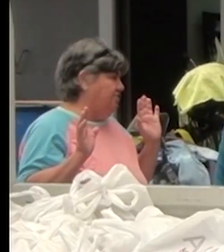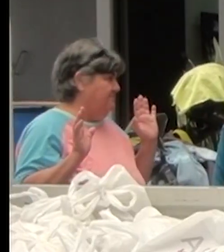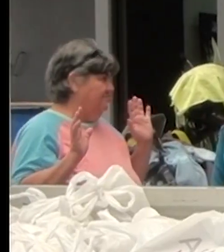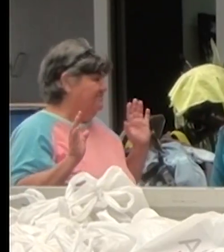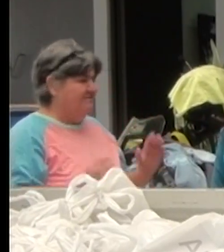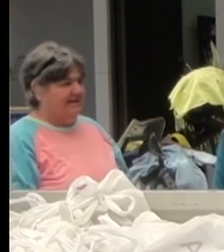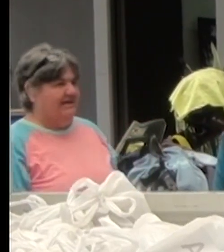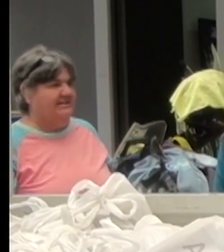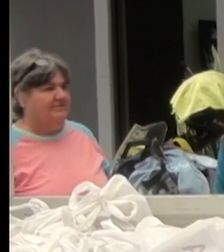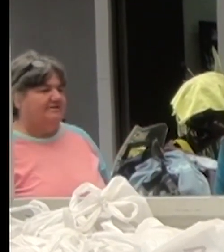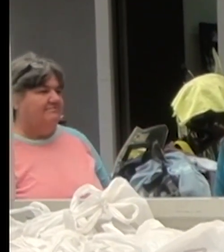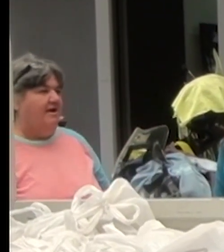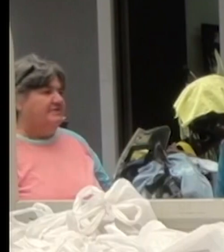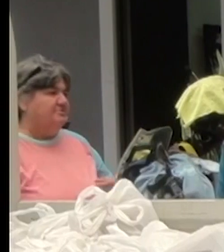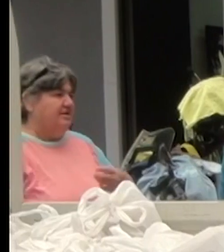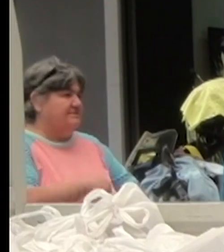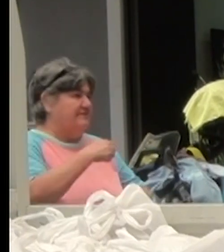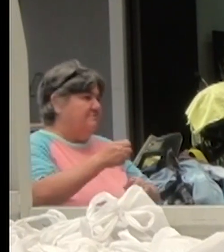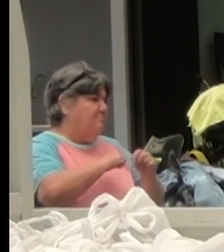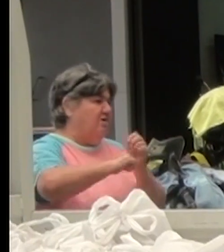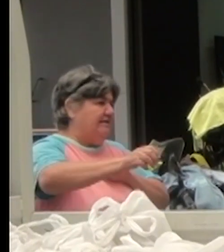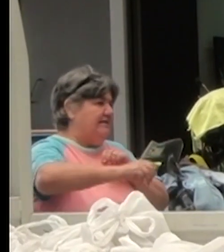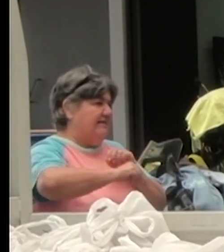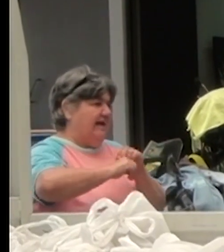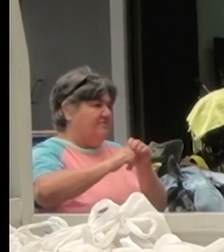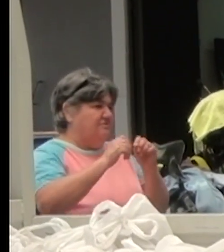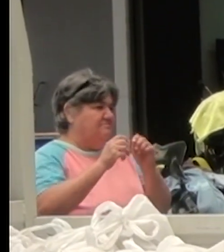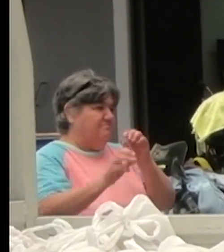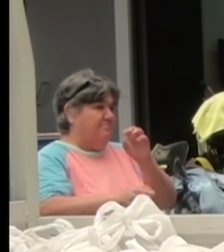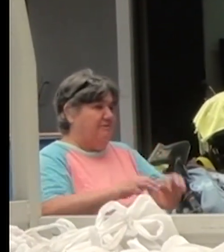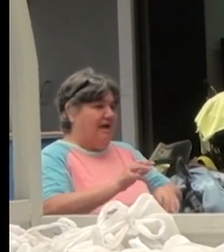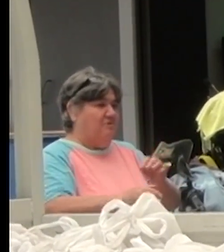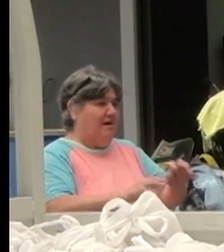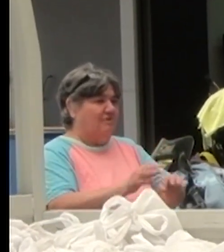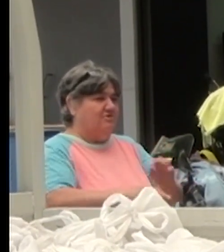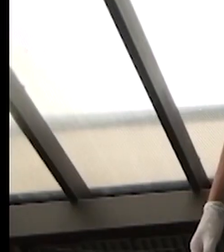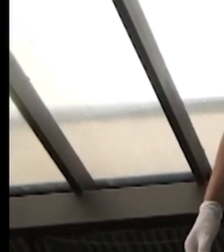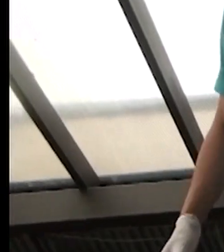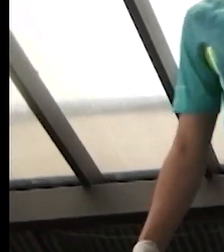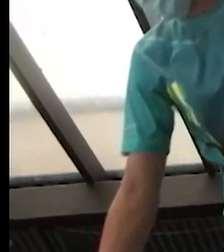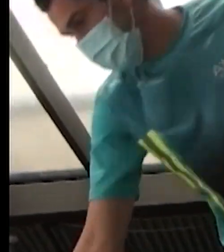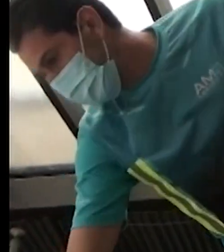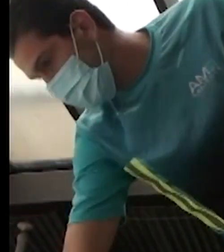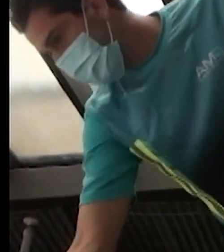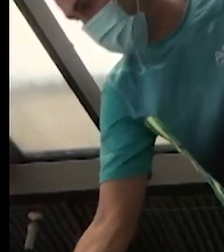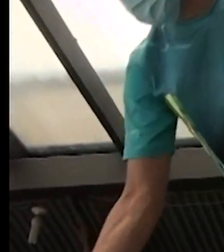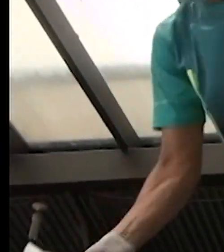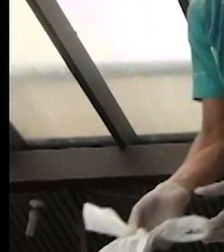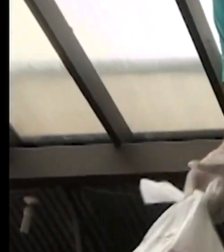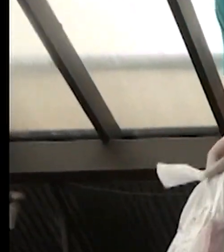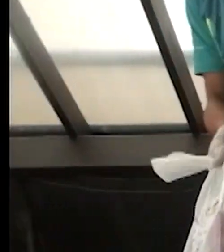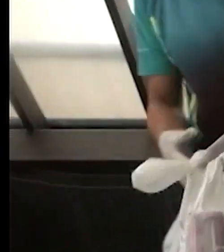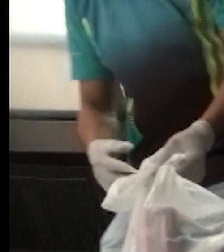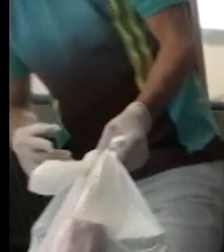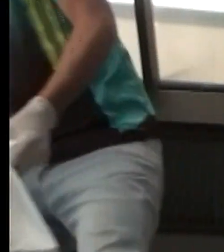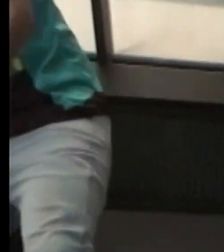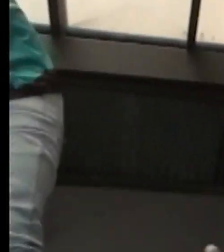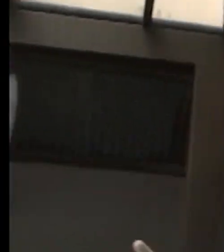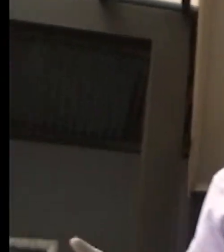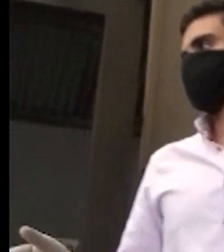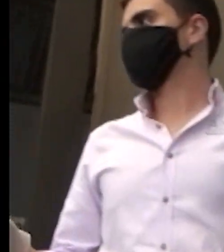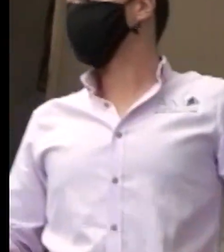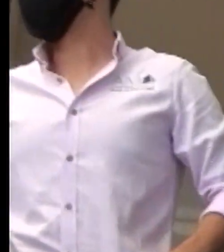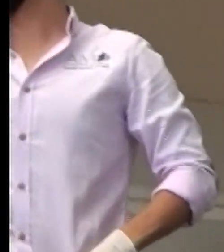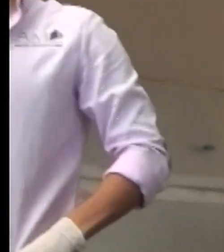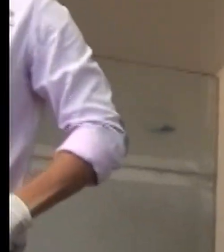¿verdad? Las asociaciones de desarrollo comunal realizarán acciones en los centros comunales de atención, los comedores comunales y los